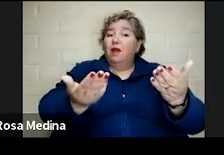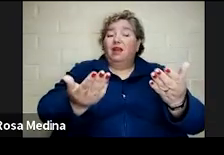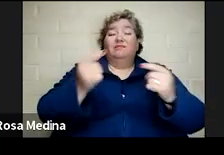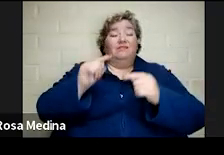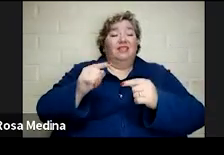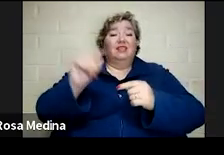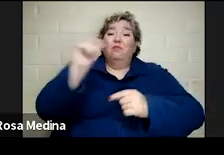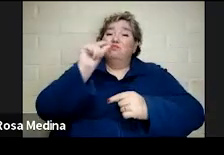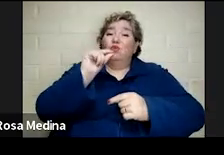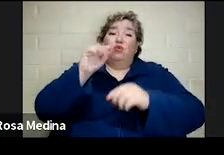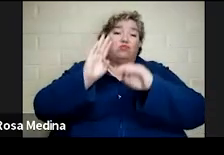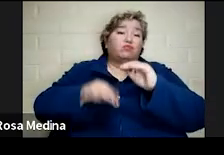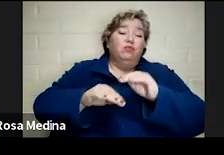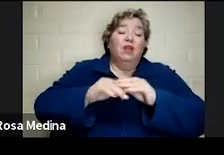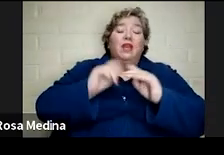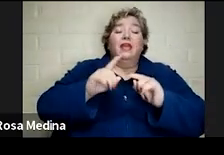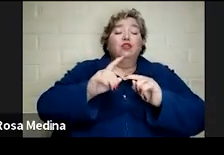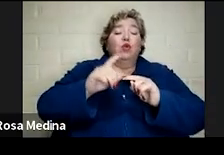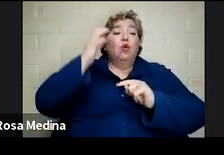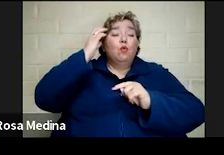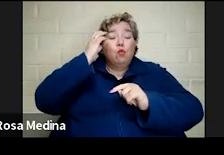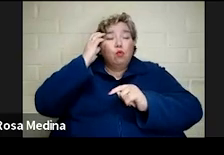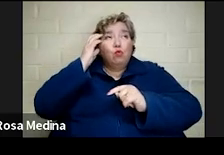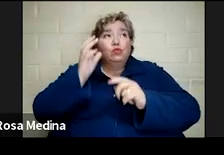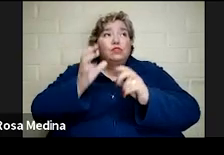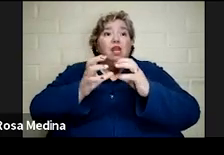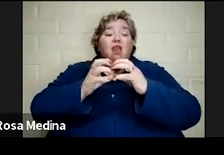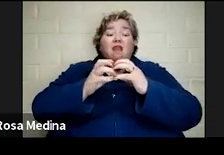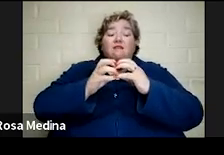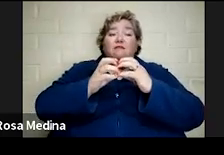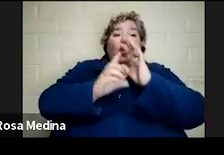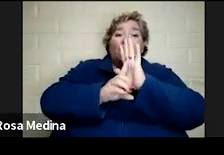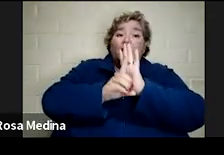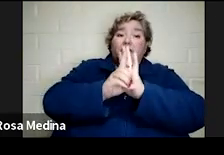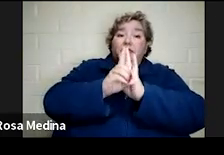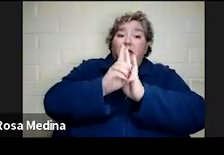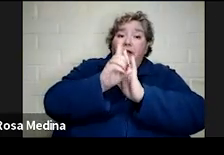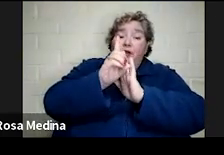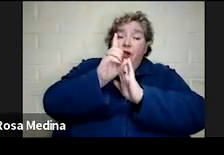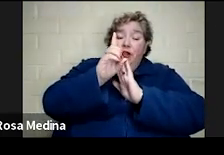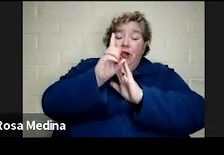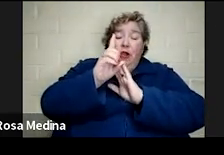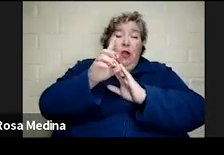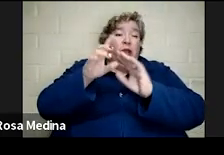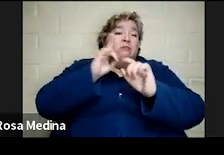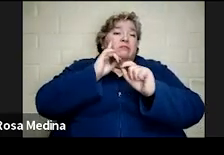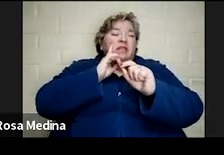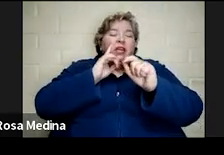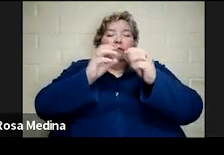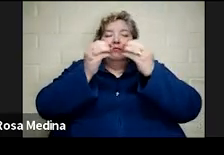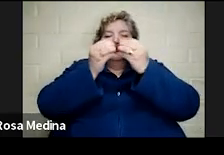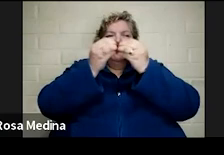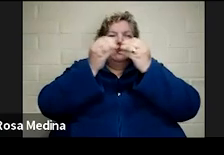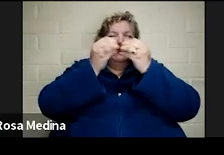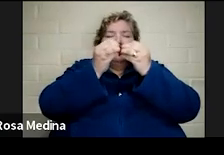es un desarrollo estático, sino que el cerebro, sobre todo en los primeros años de vida, se desarrolla mucho, genera muchas conexiones neuronales